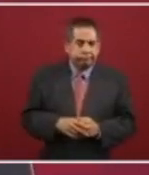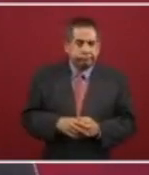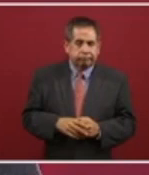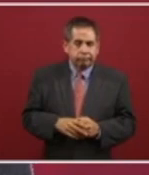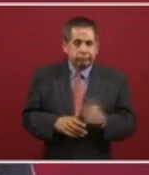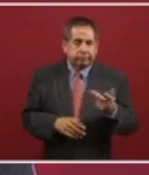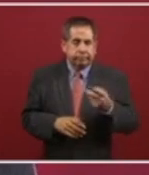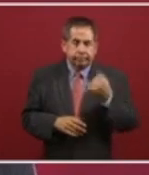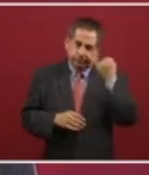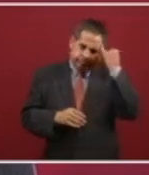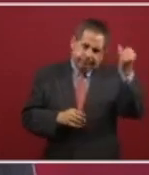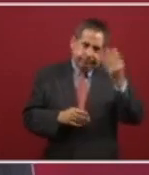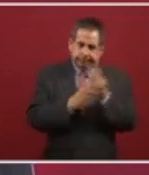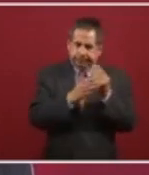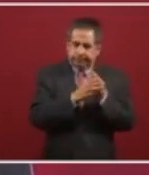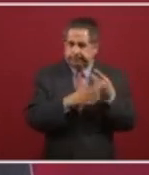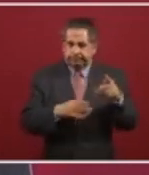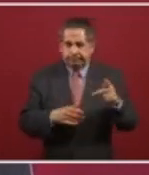son criterios,